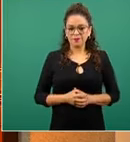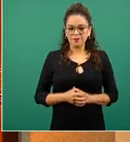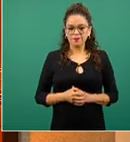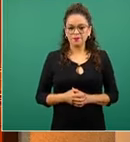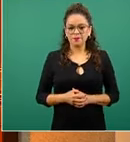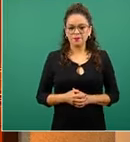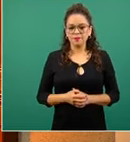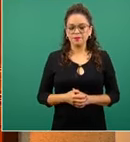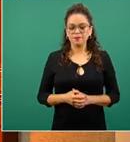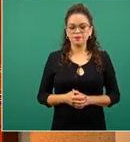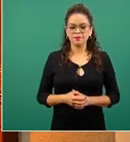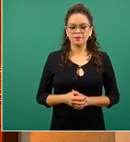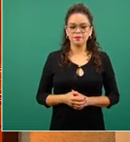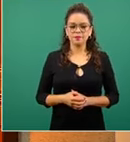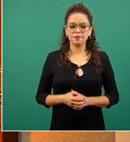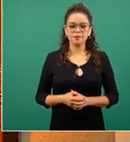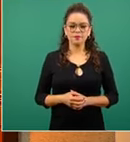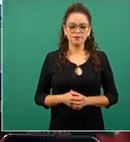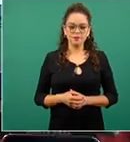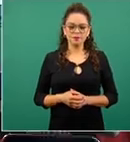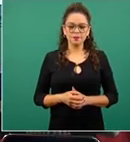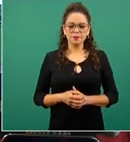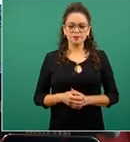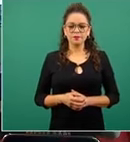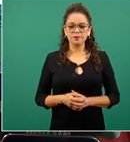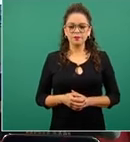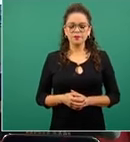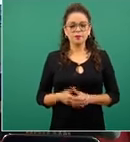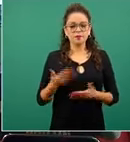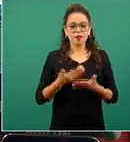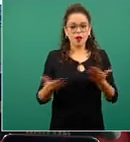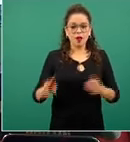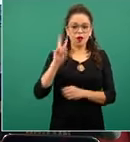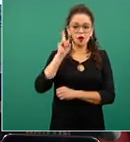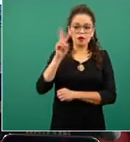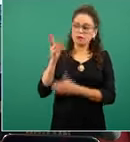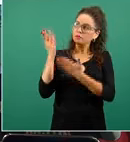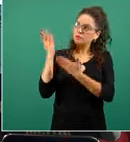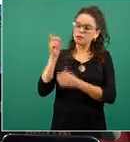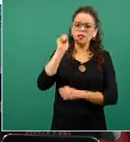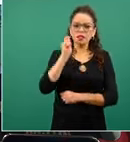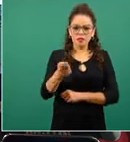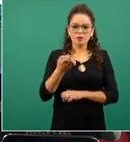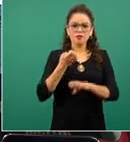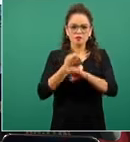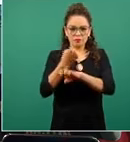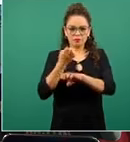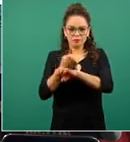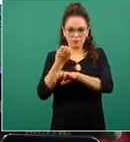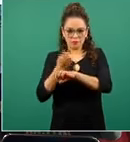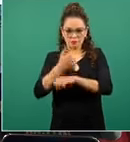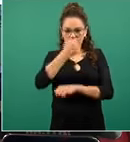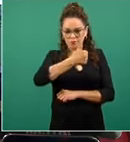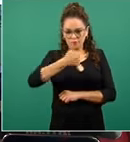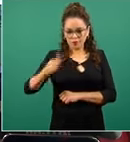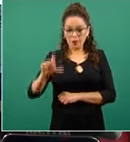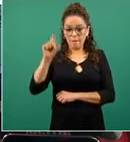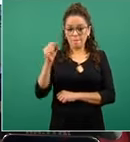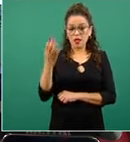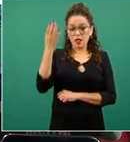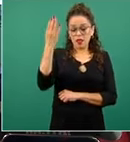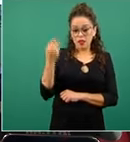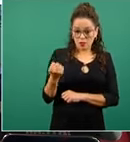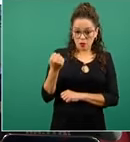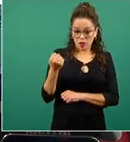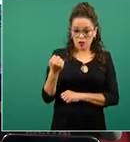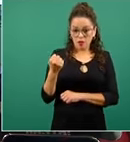Veamos por favor la siguiente diapositiva. Bien, aquí tenemos el avance por entidad federativa, 29 entidades de 32,